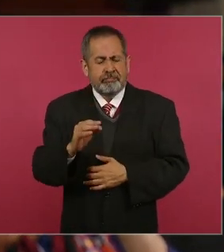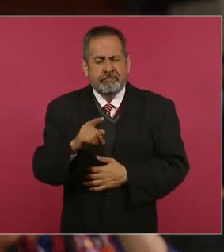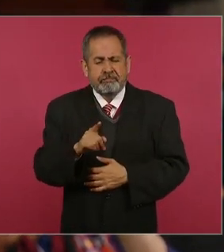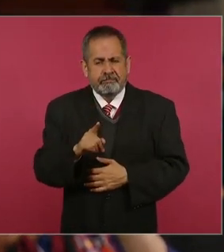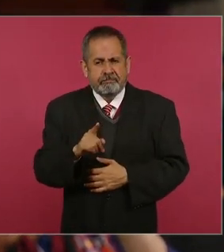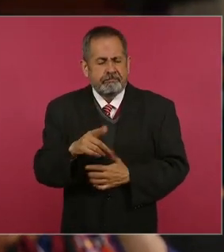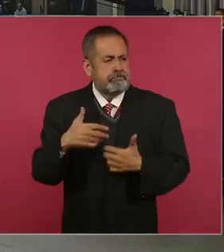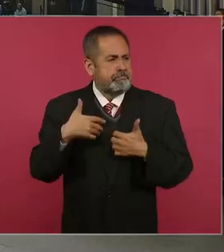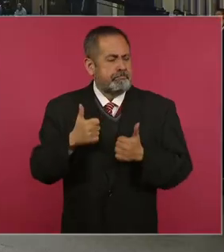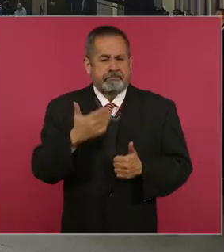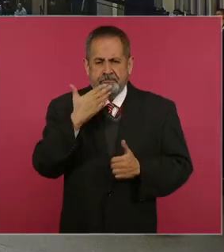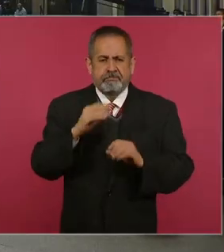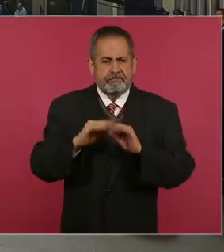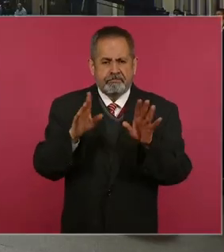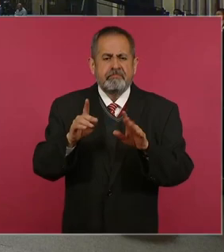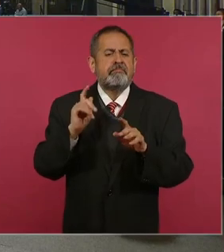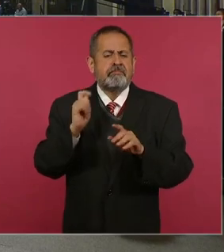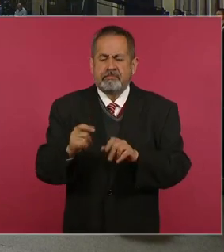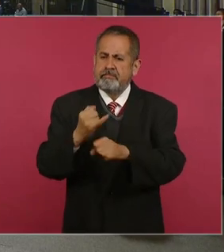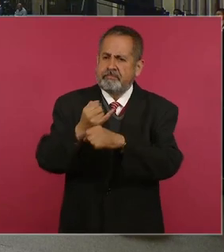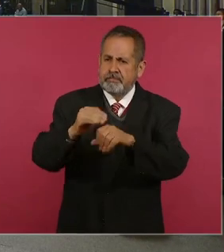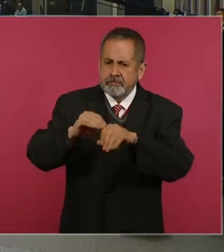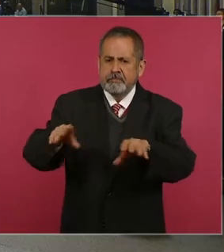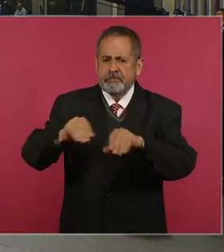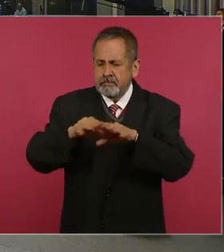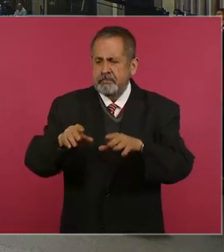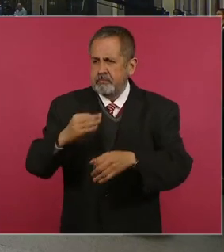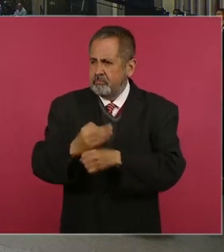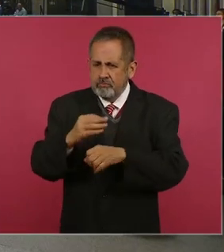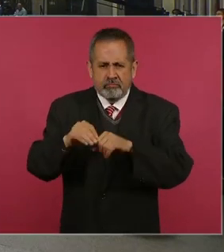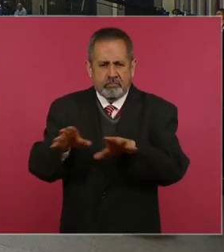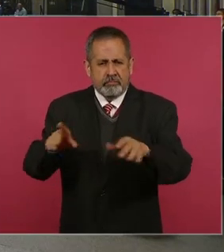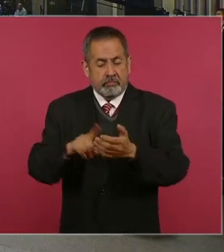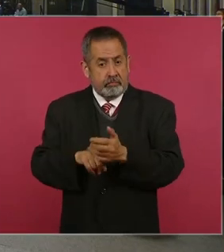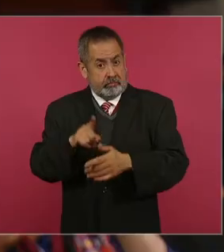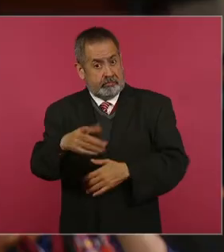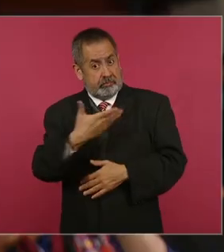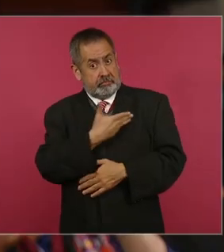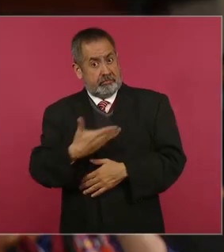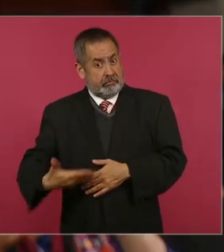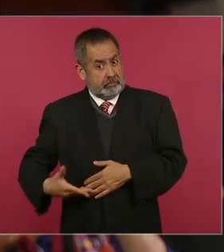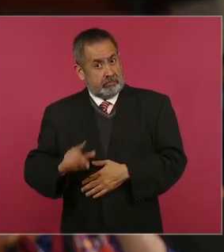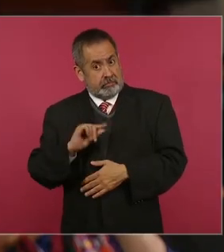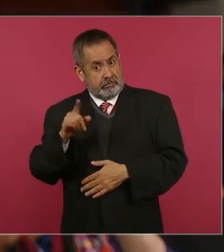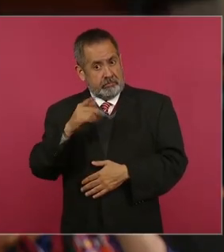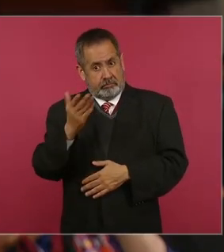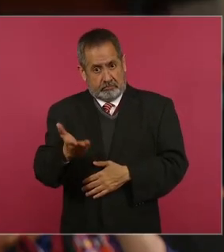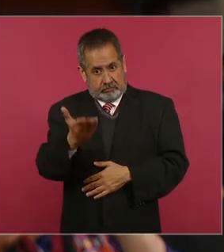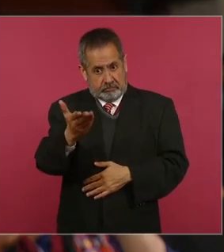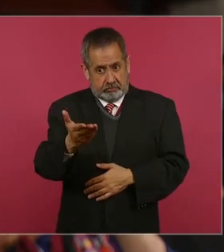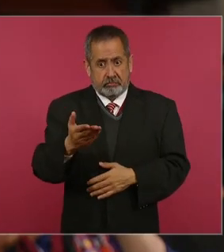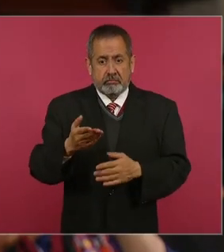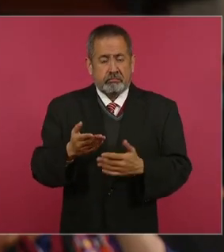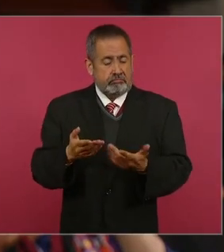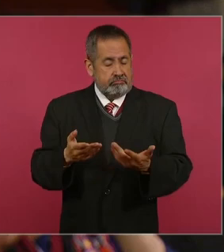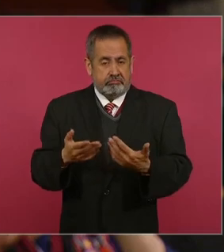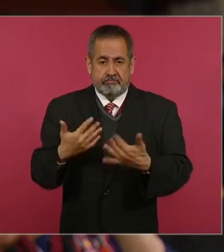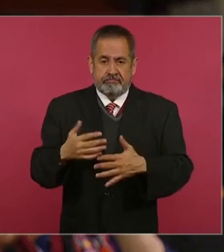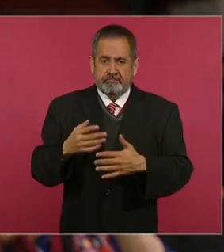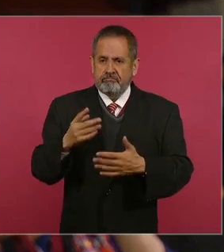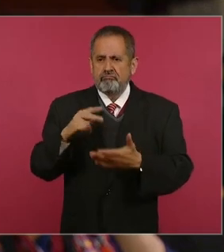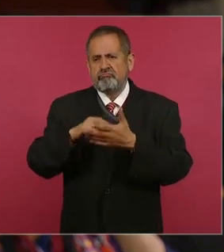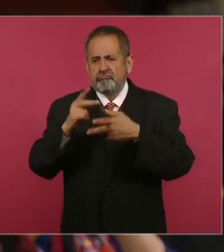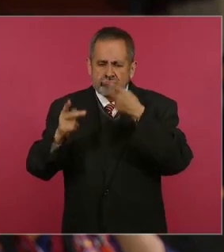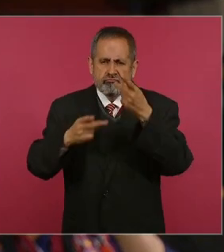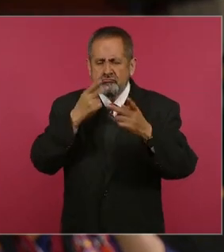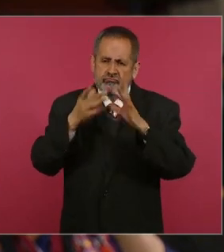entender el sistema informativo en el que estamos y que un presidente como usted aborde